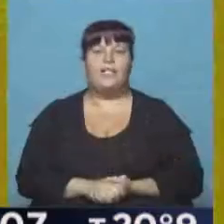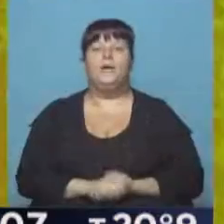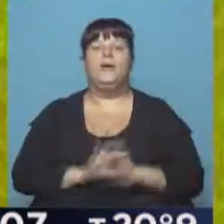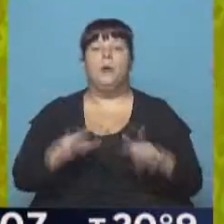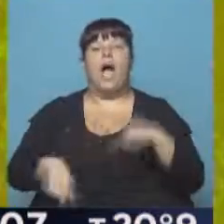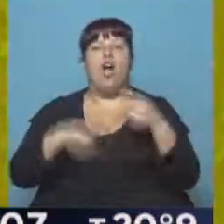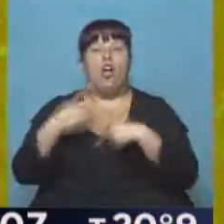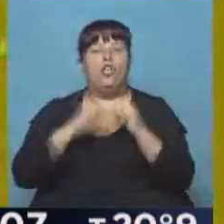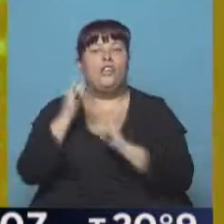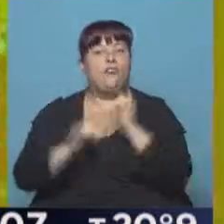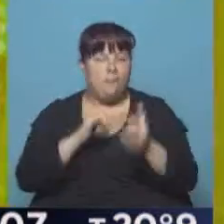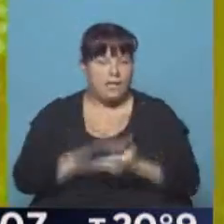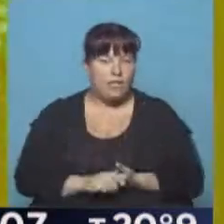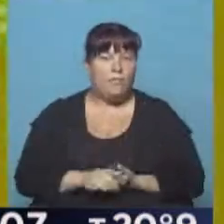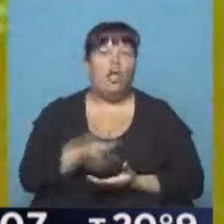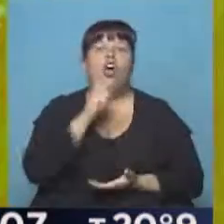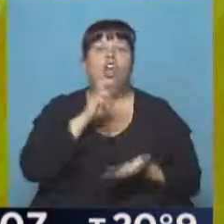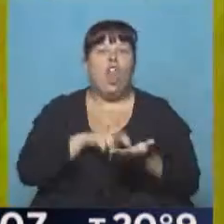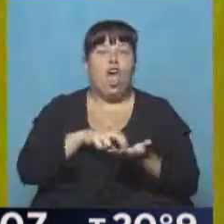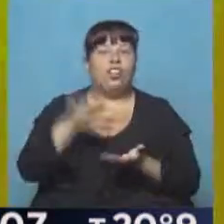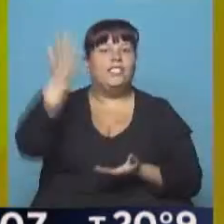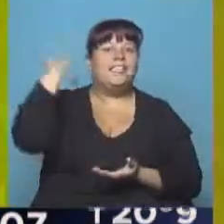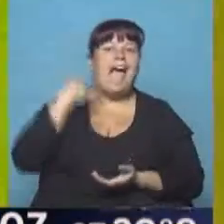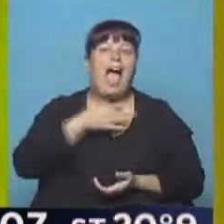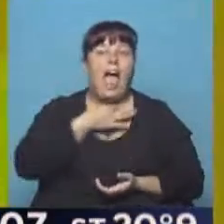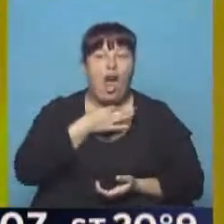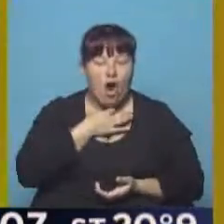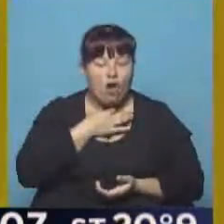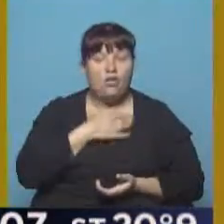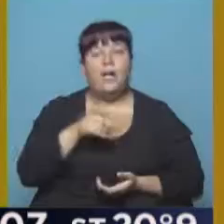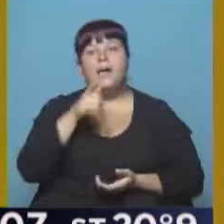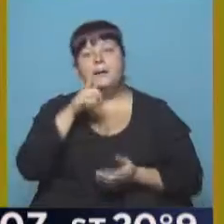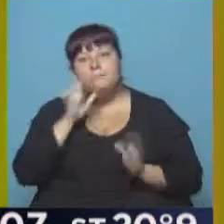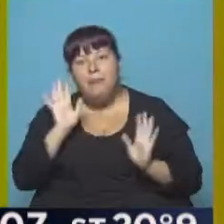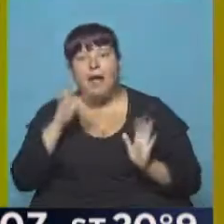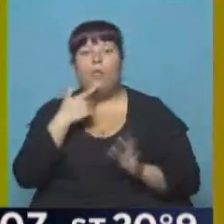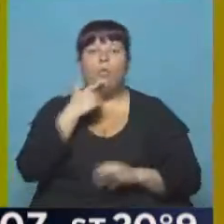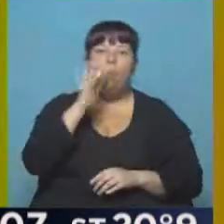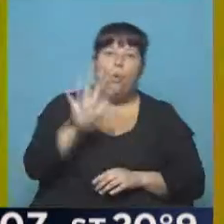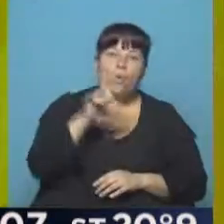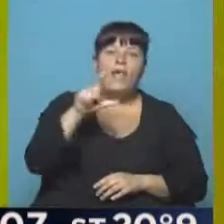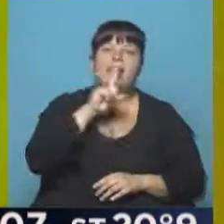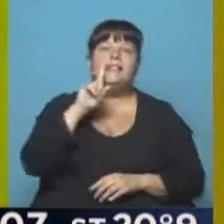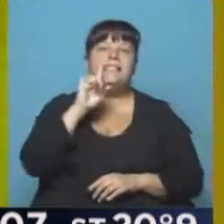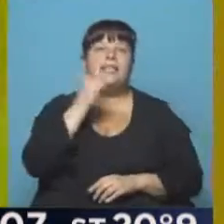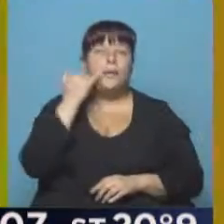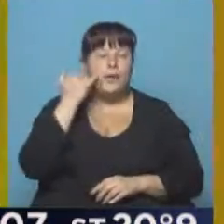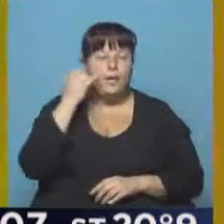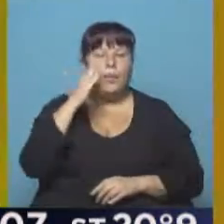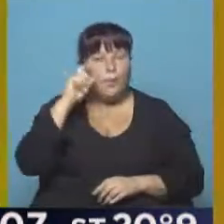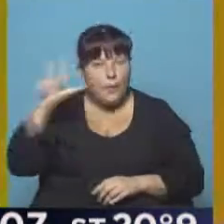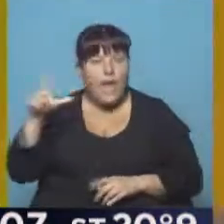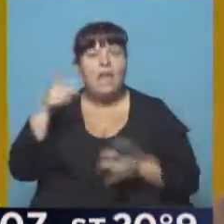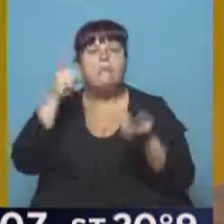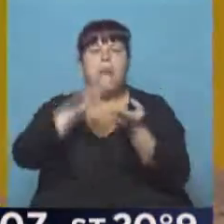vamos a continuar con la información una noticia que dábamos en el mes de agosto y que se abría un gran misterio en city bell aparecía una pareja